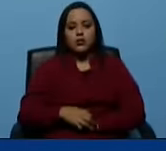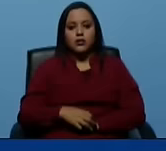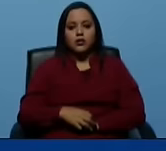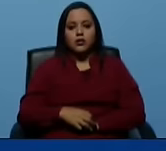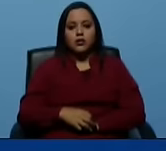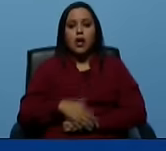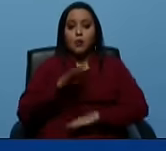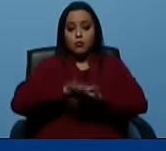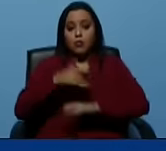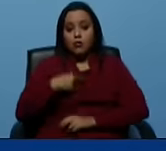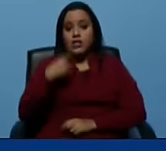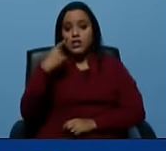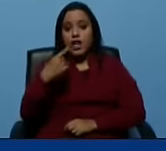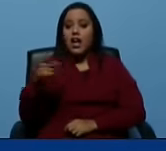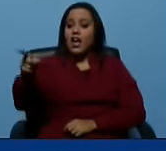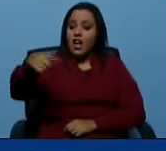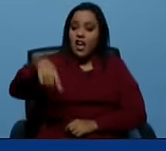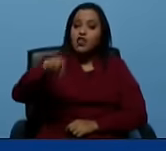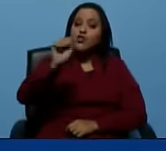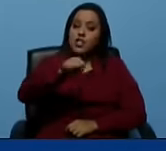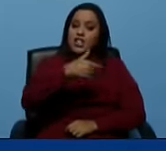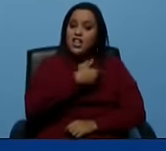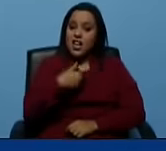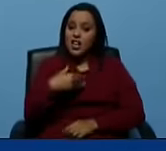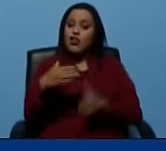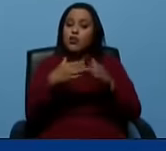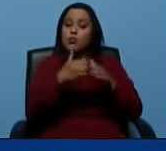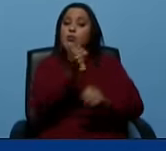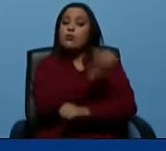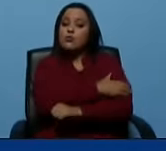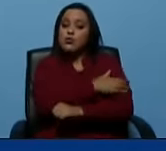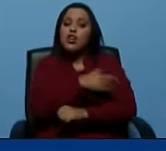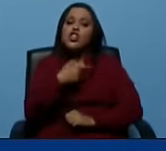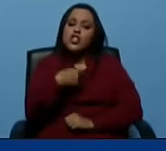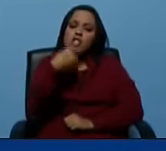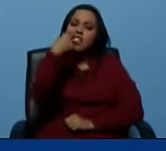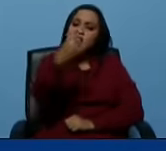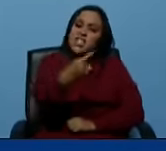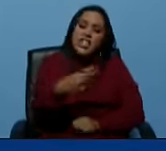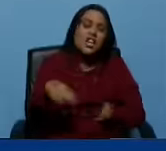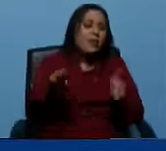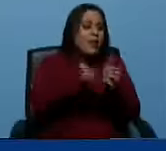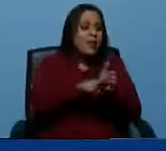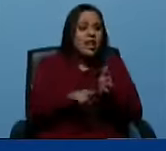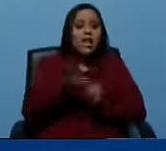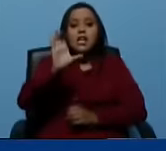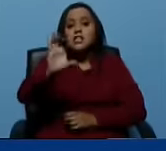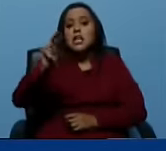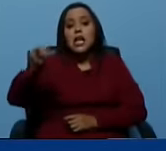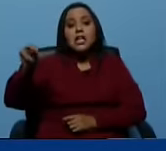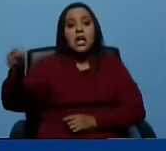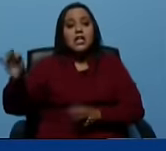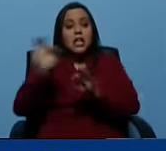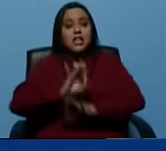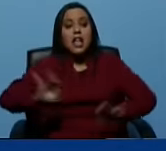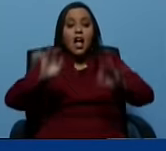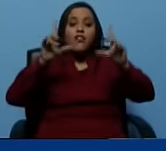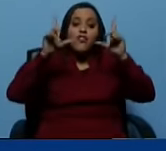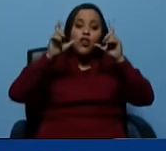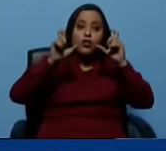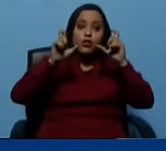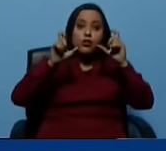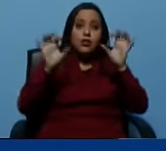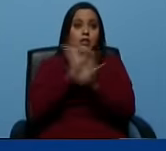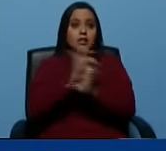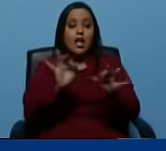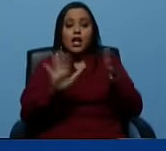Porque yo decía, ellos sí. ¿Te acuerdas? Yo lo decía y lo repetía. CNN no sacó ni una foto, ni una